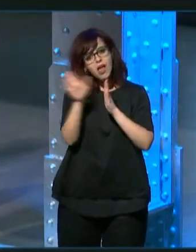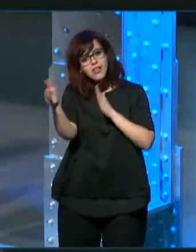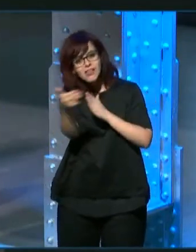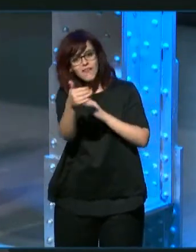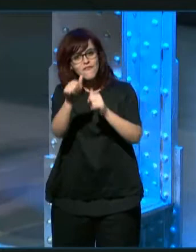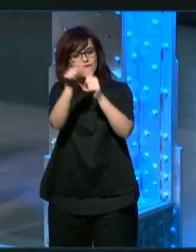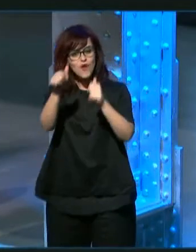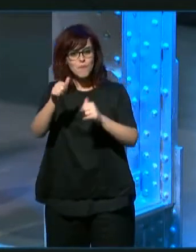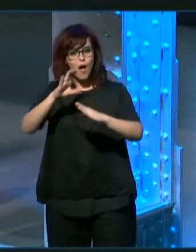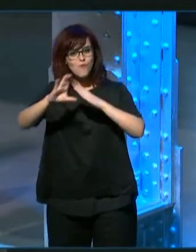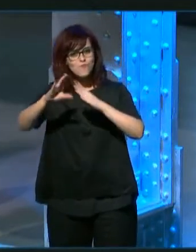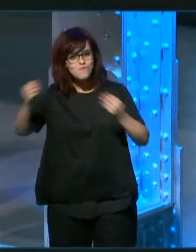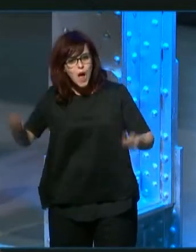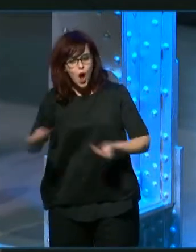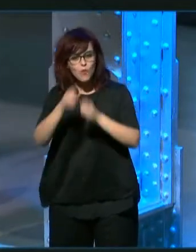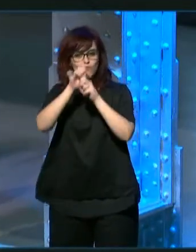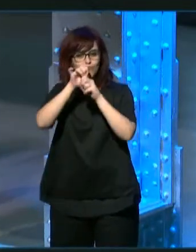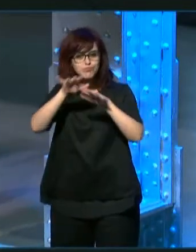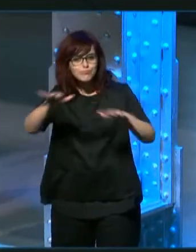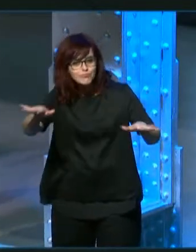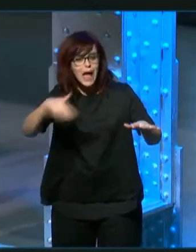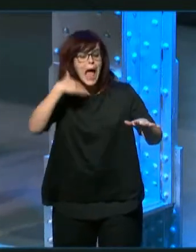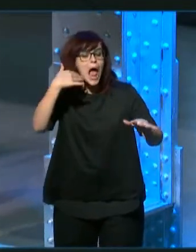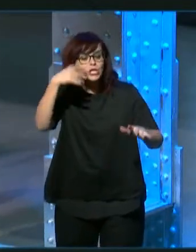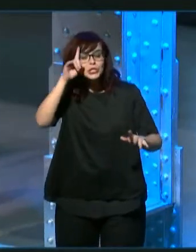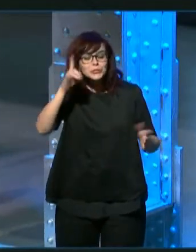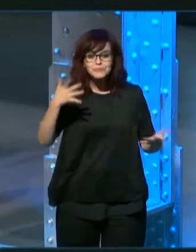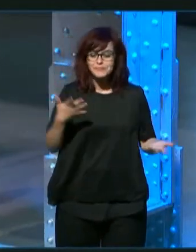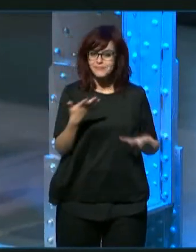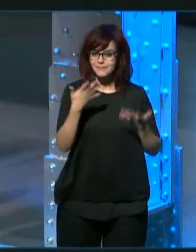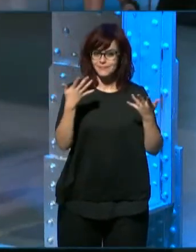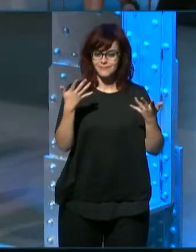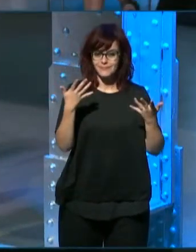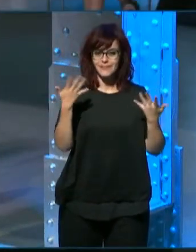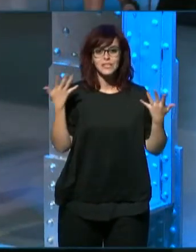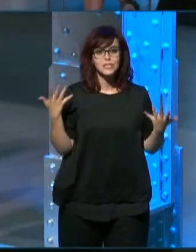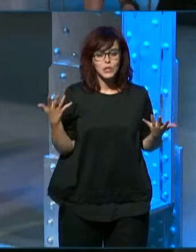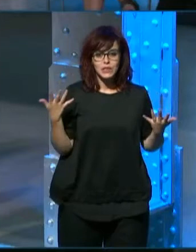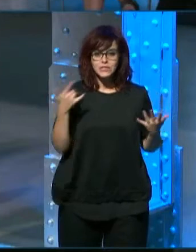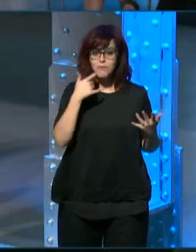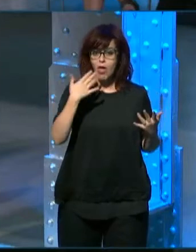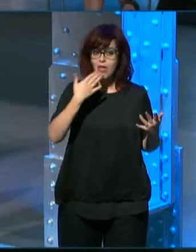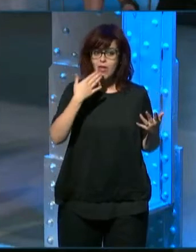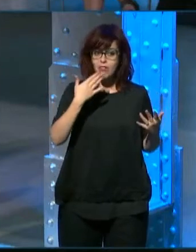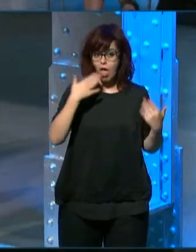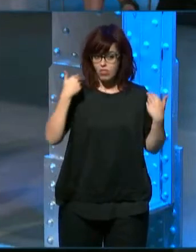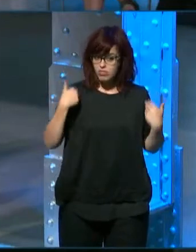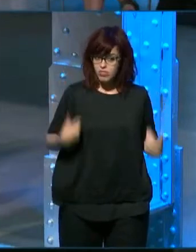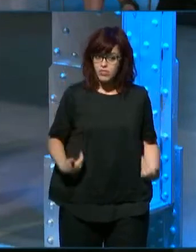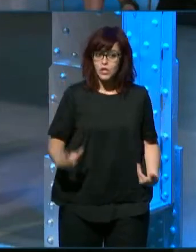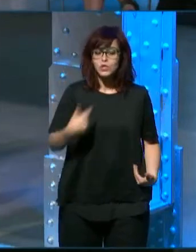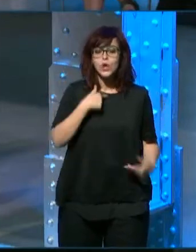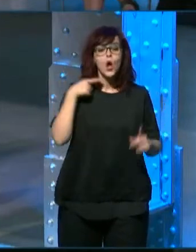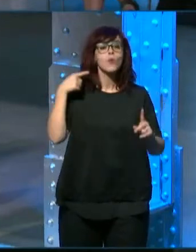otra manera mejor, a más gente, qué sé yo, ¿no? ¿Por qué alguien de mi edad se